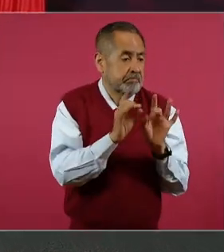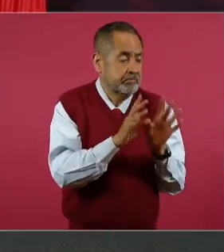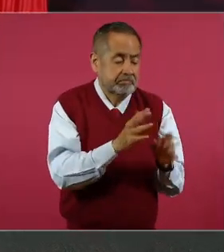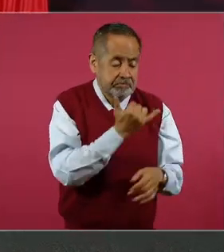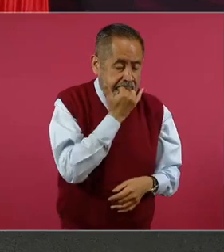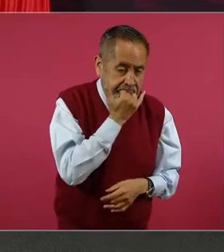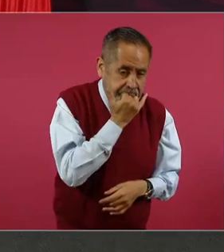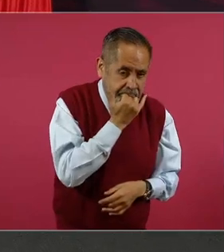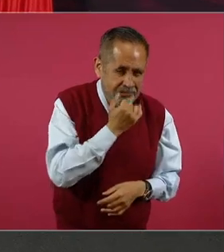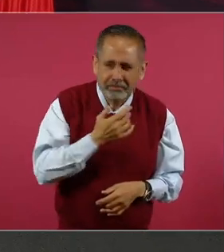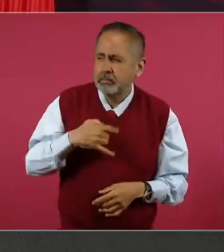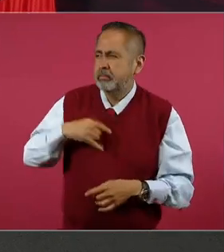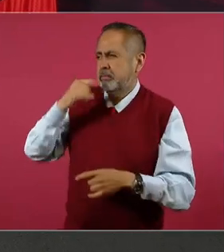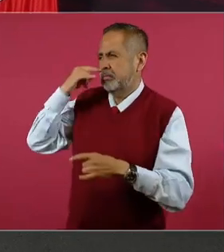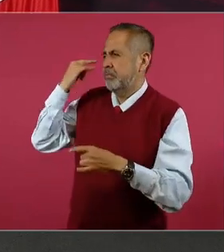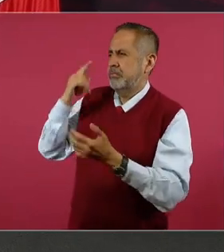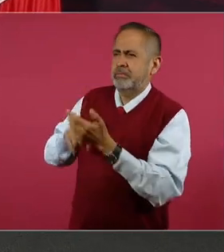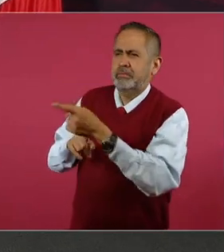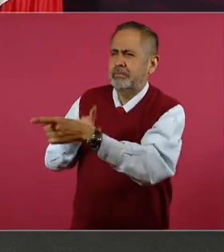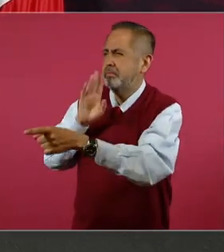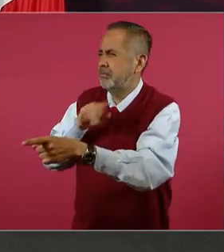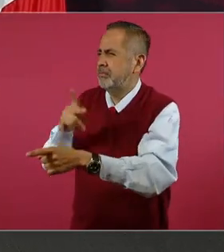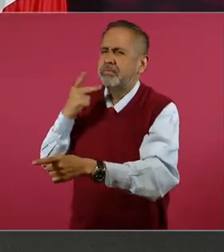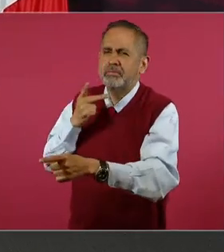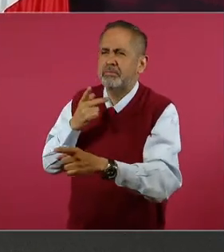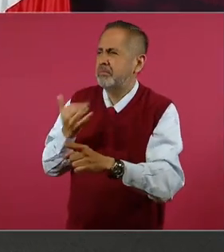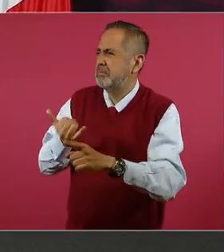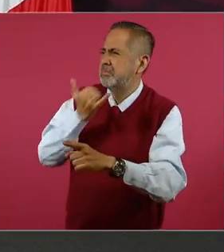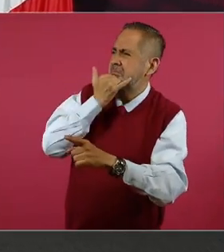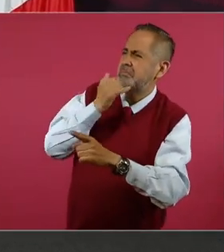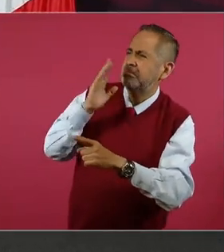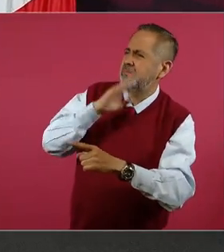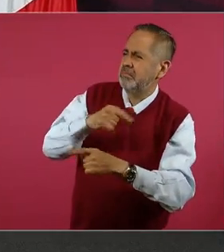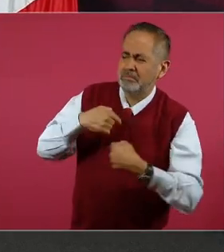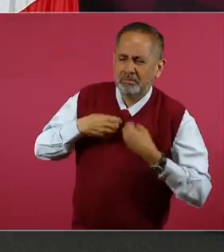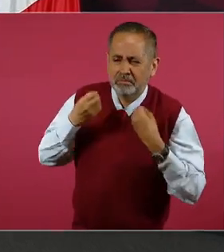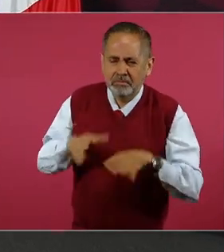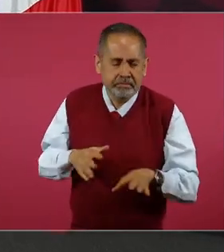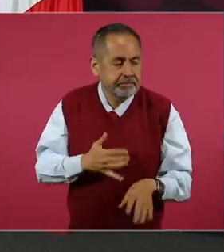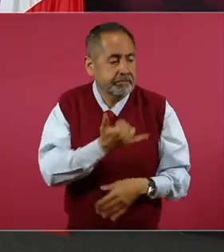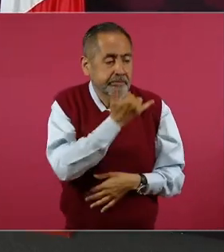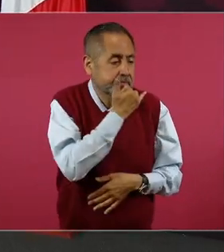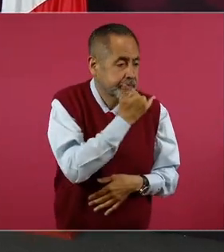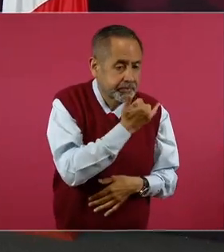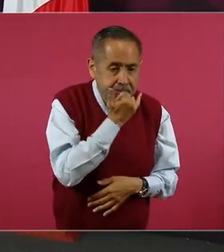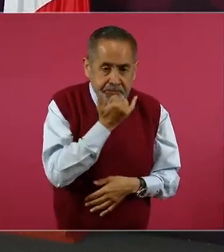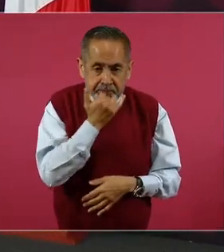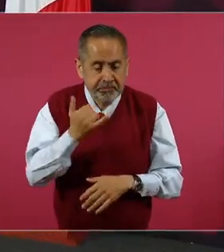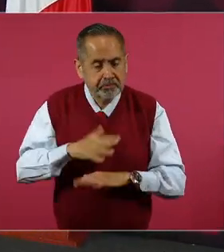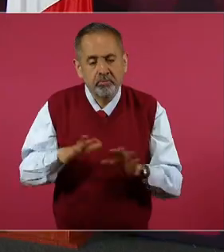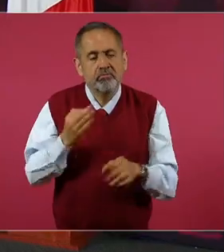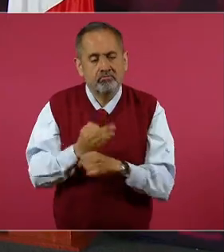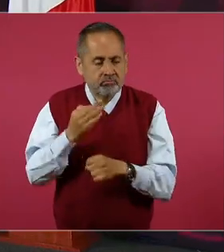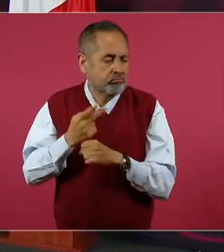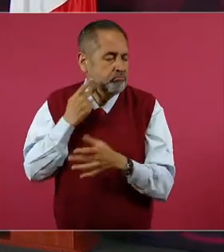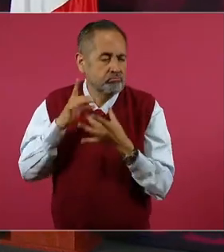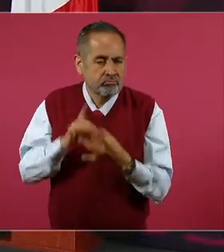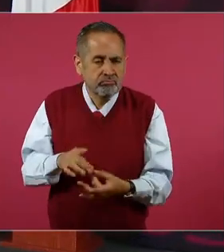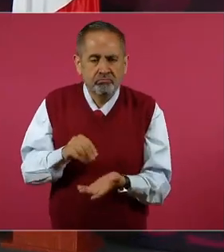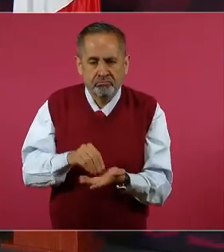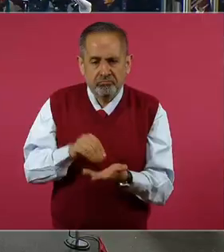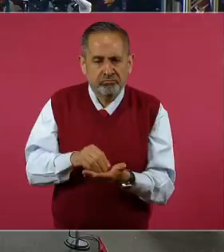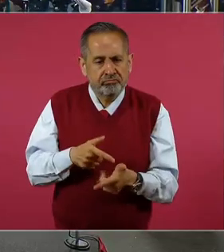agraviados por la política que se aplicó, que se está llevando a cabo